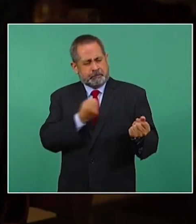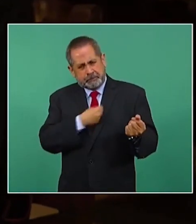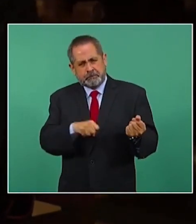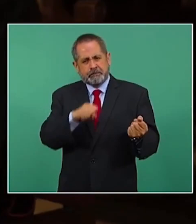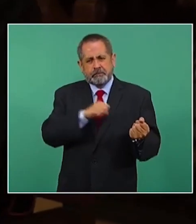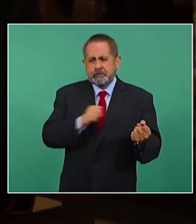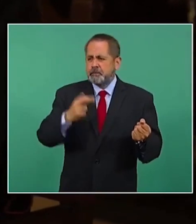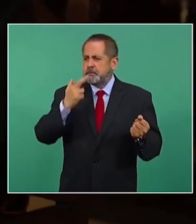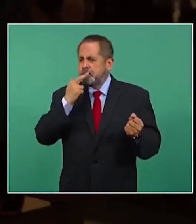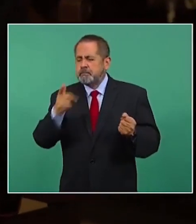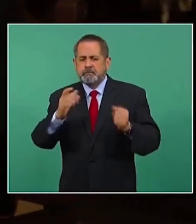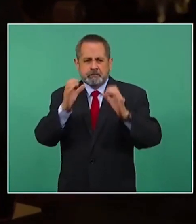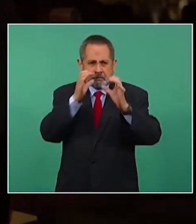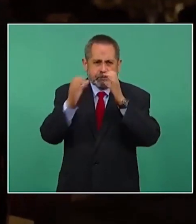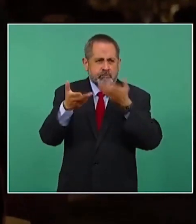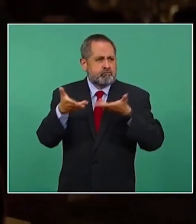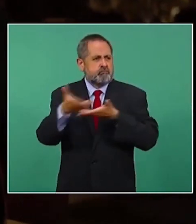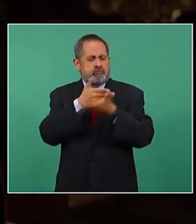oigan al Papa